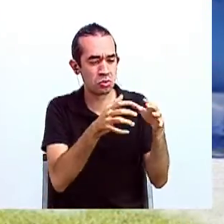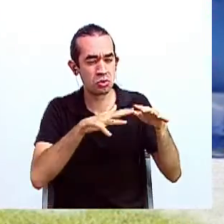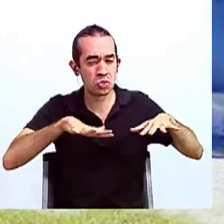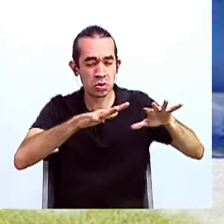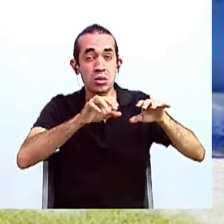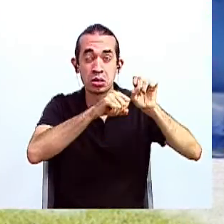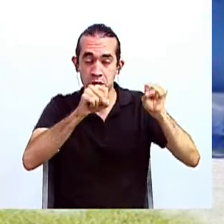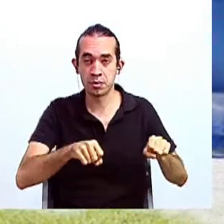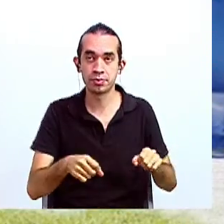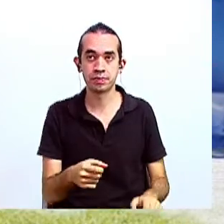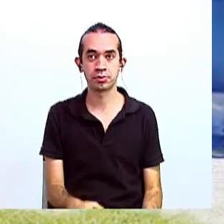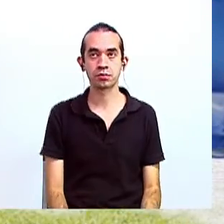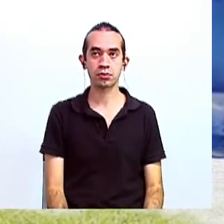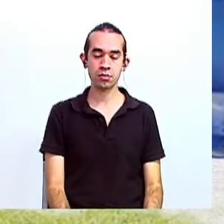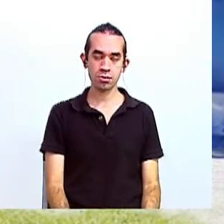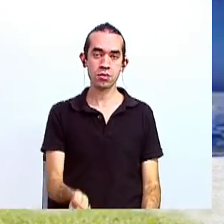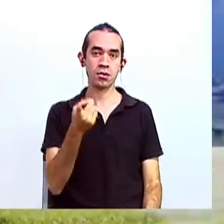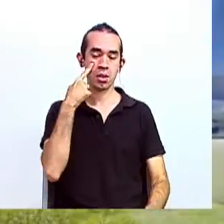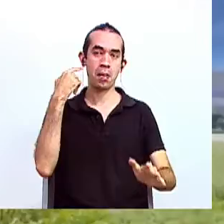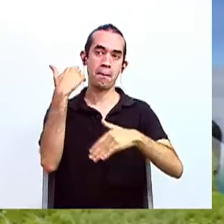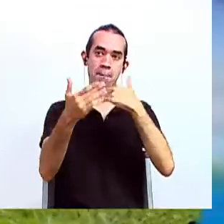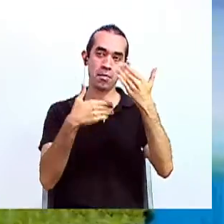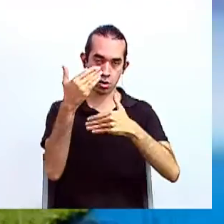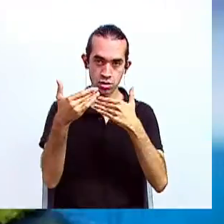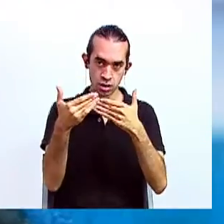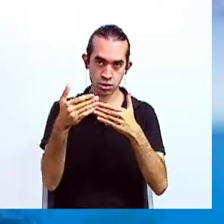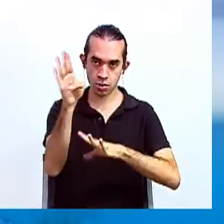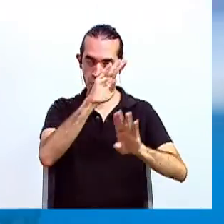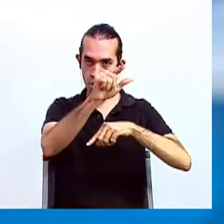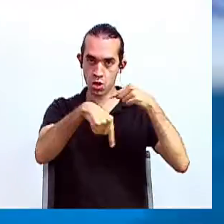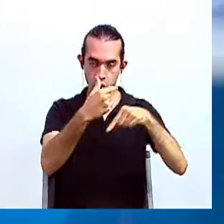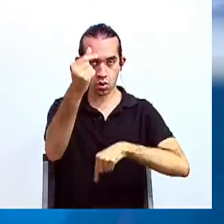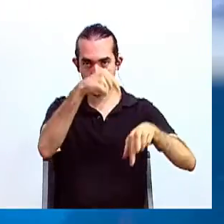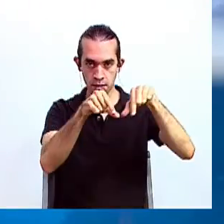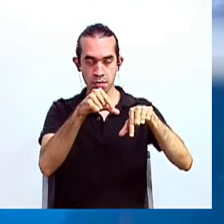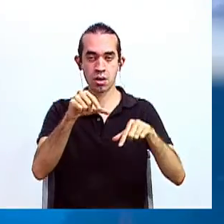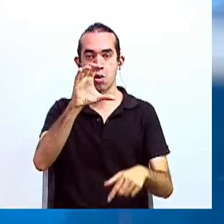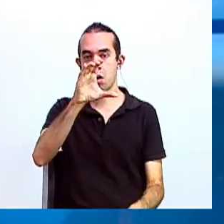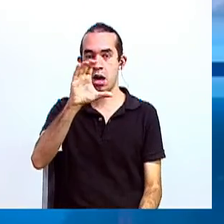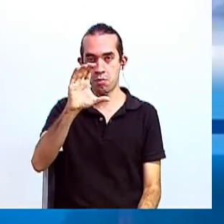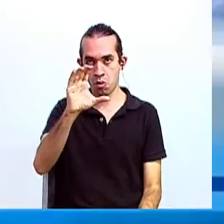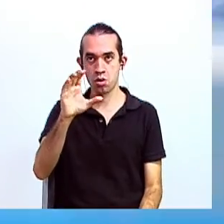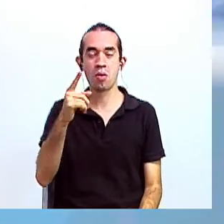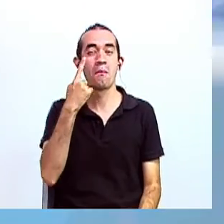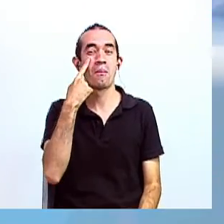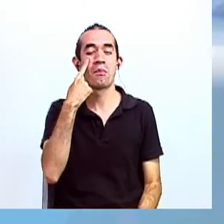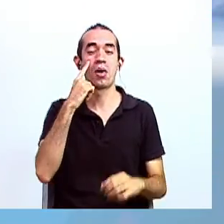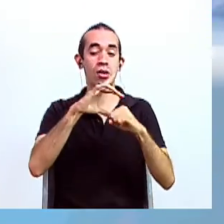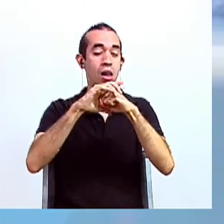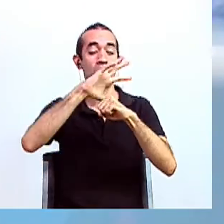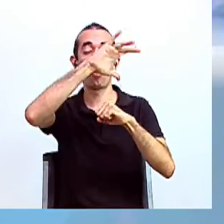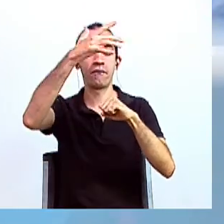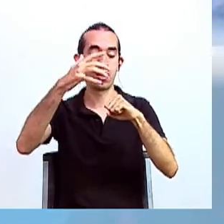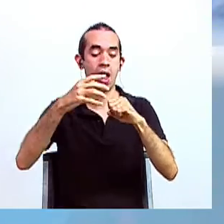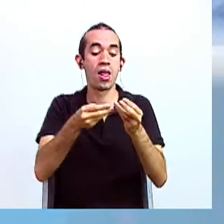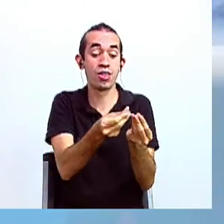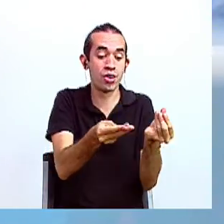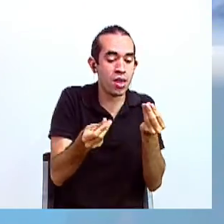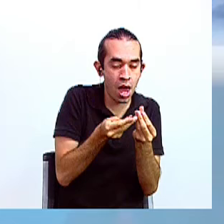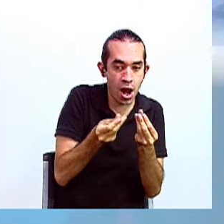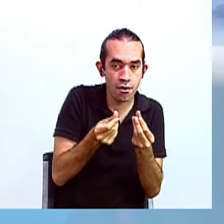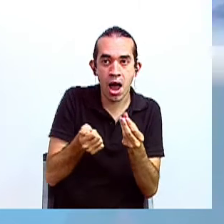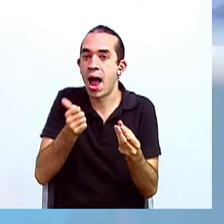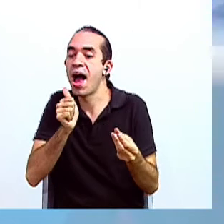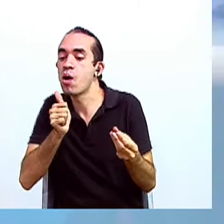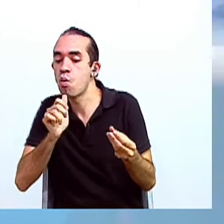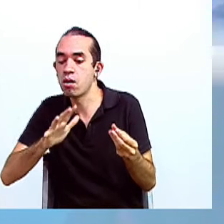este proceso biogeoquímico, el carbono se intercambia entre la atmósfera, la litosfera y la